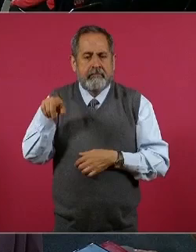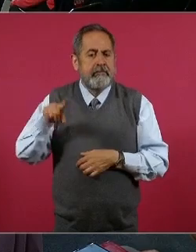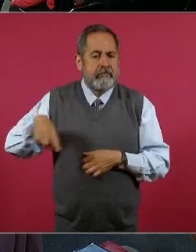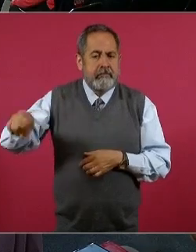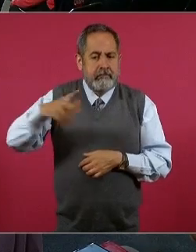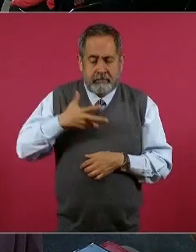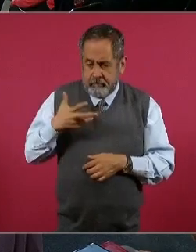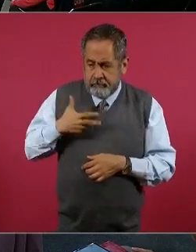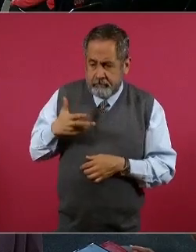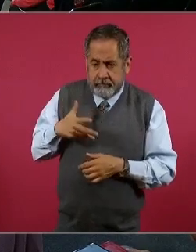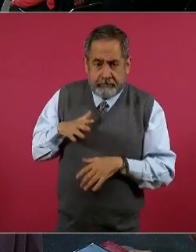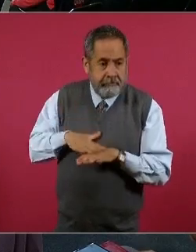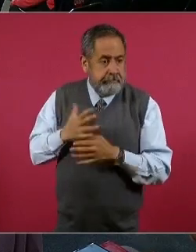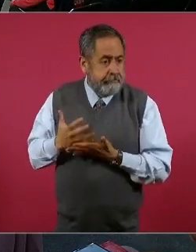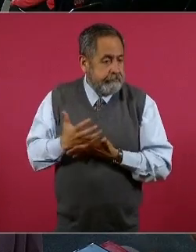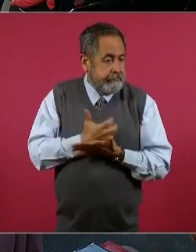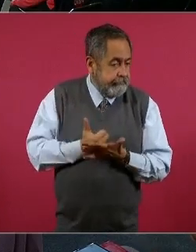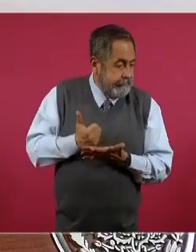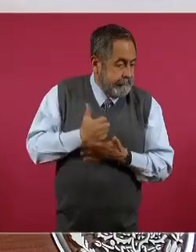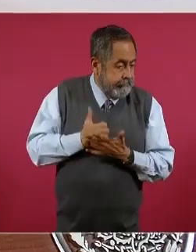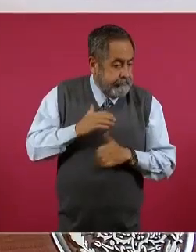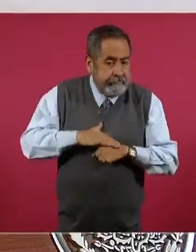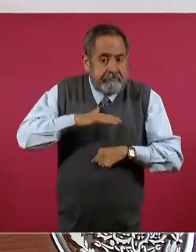tiene más quiere más.